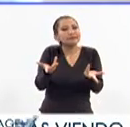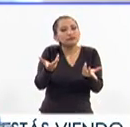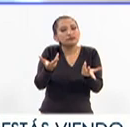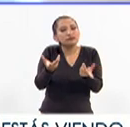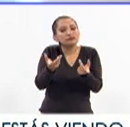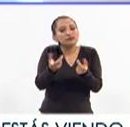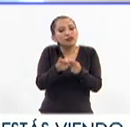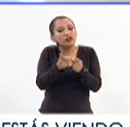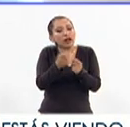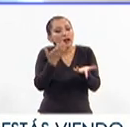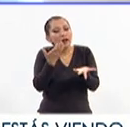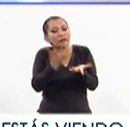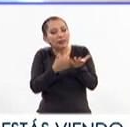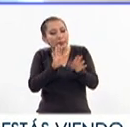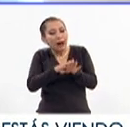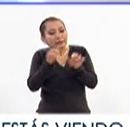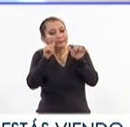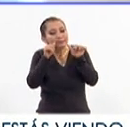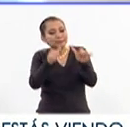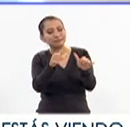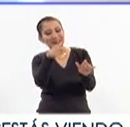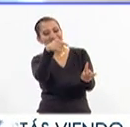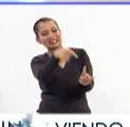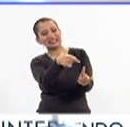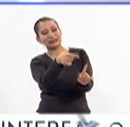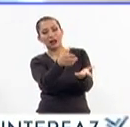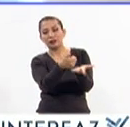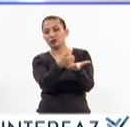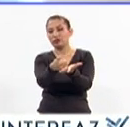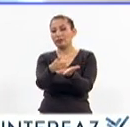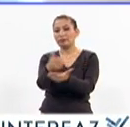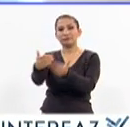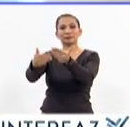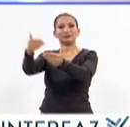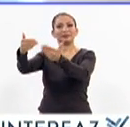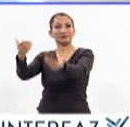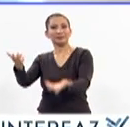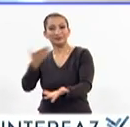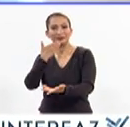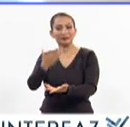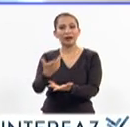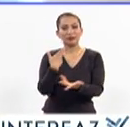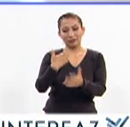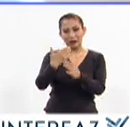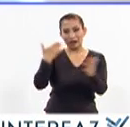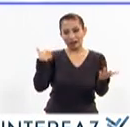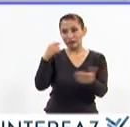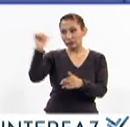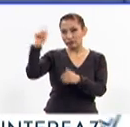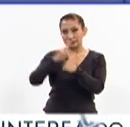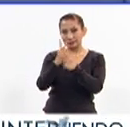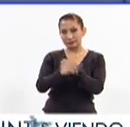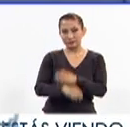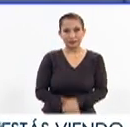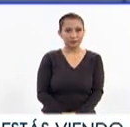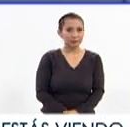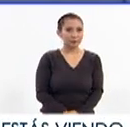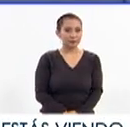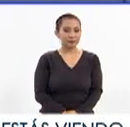¿Dónde está ese punto que nos permite crecer sustancialmente como ya lo hacen otros países?